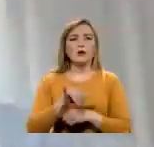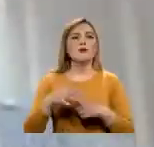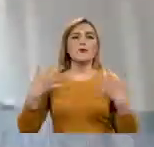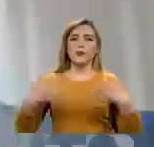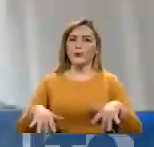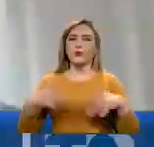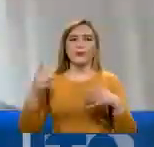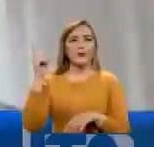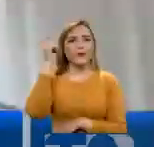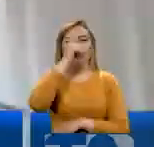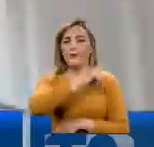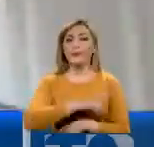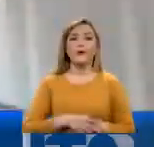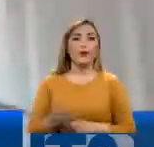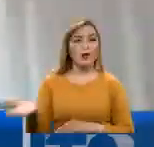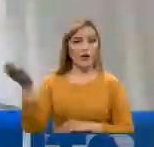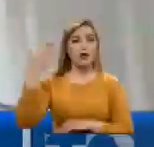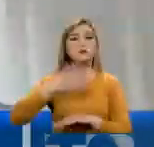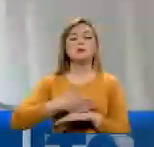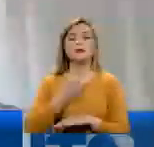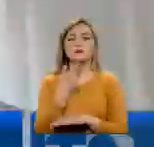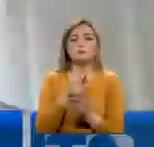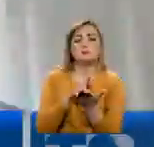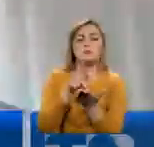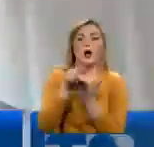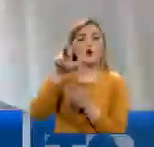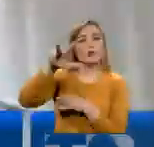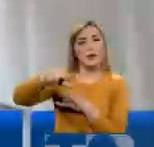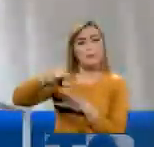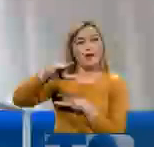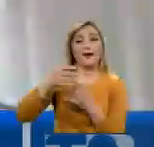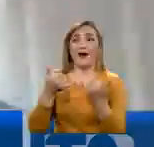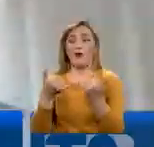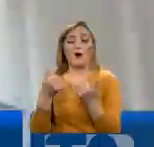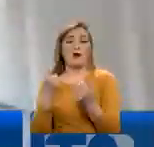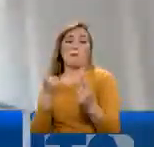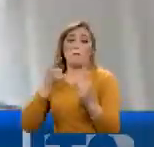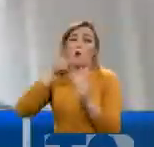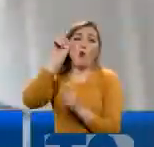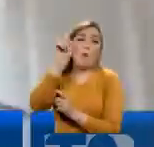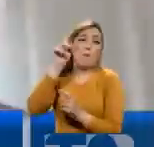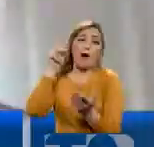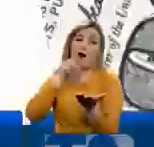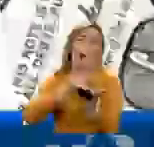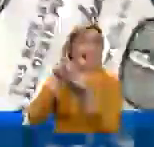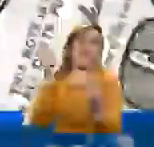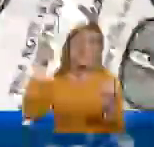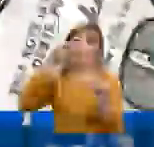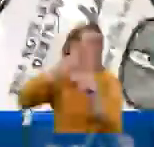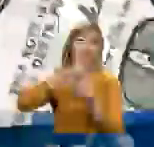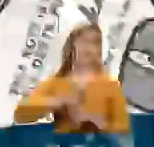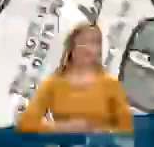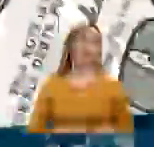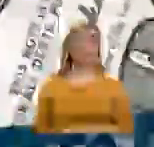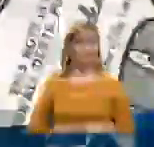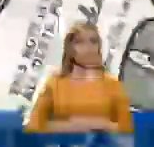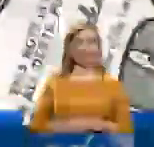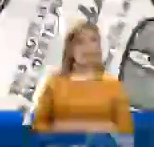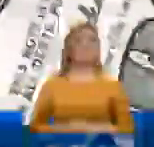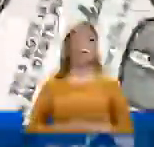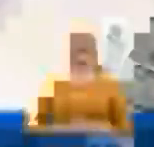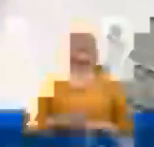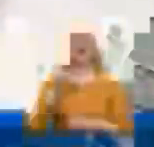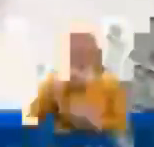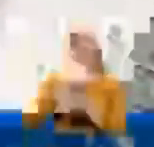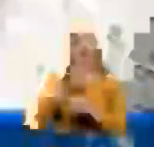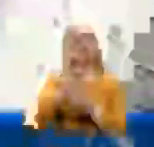gravoso a los contribuyentes. El anterior decreto permitía hacer un pago en 3 meses. Ahora bien, un solo pago de este anticipo. Según lo que especifica el decreto, con